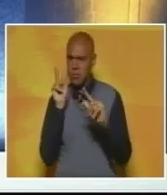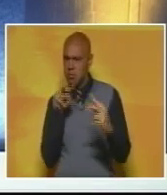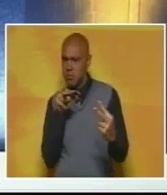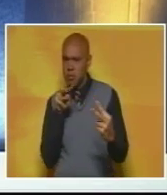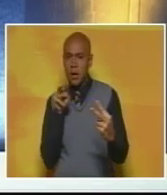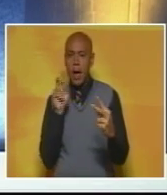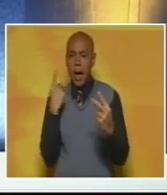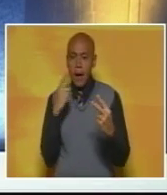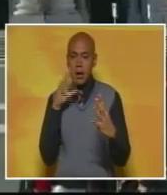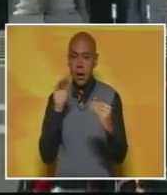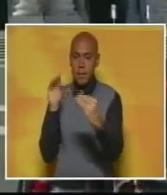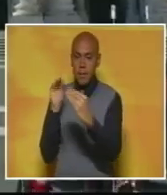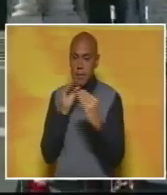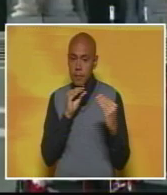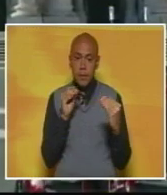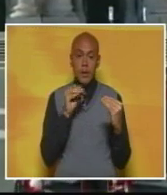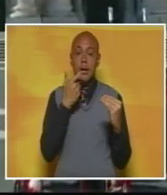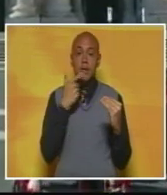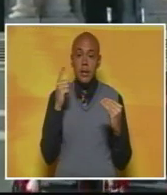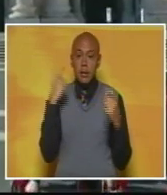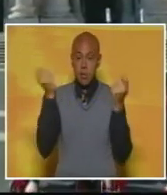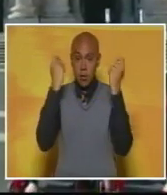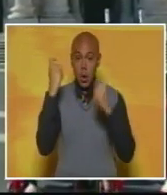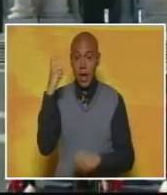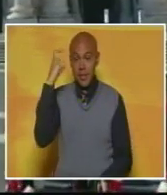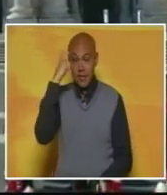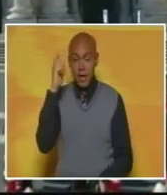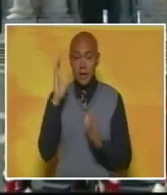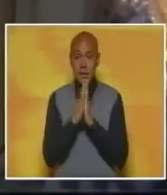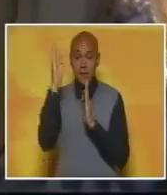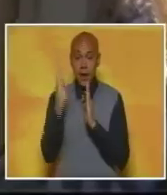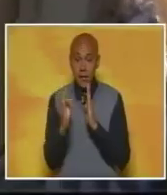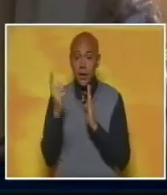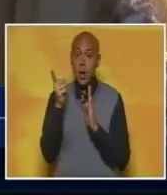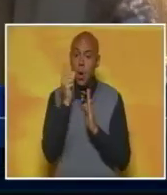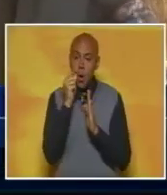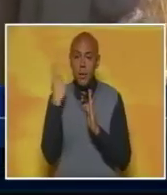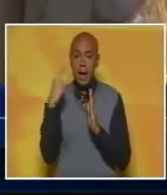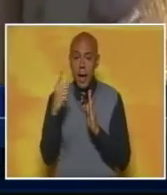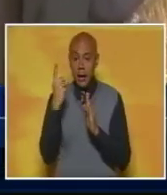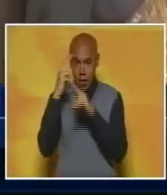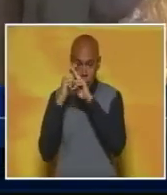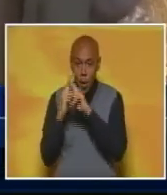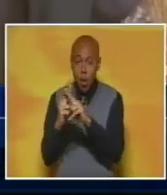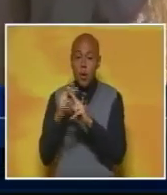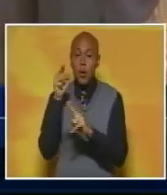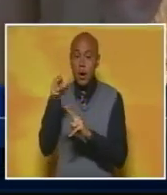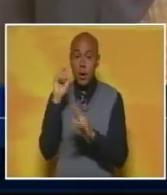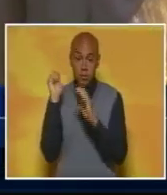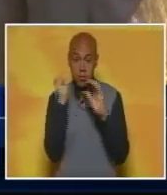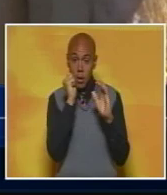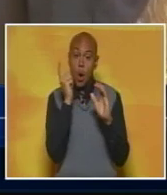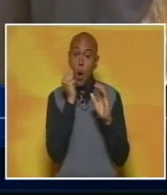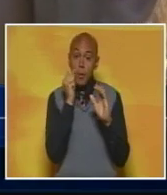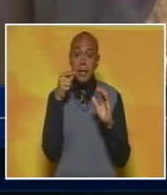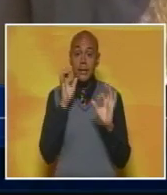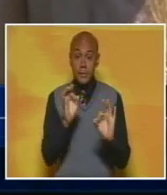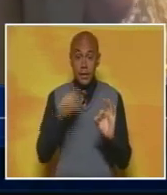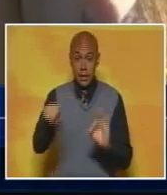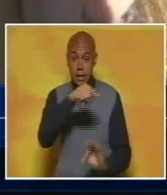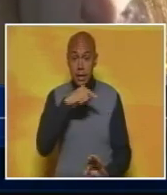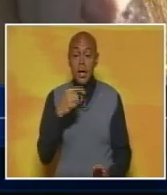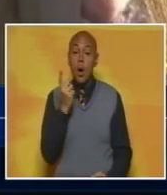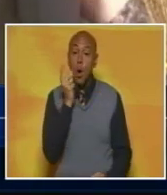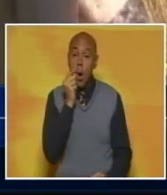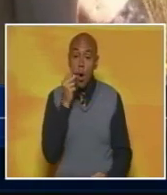a diario con motivo de la festividad de San Francisco de Sales, patrono de los periodistas. El sumo pontífice señaló que para no